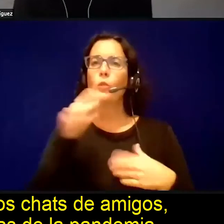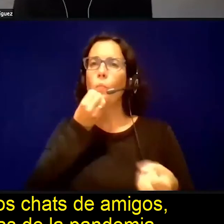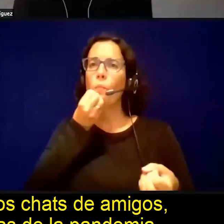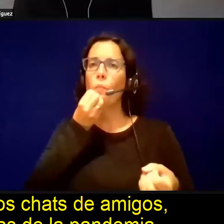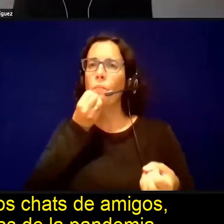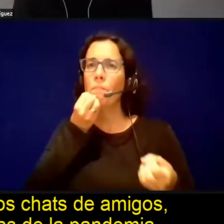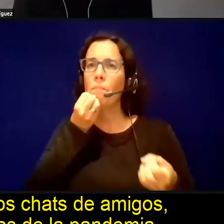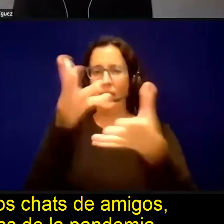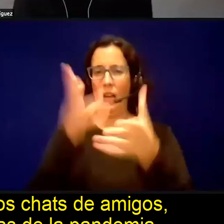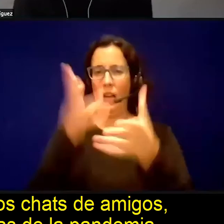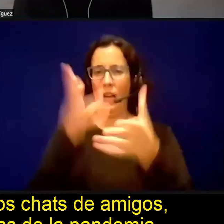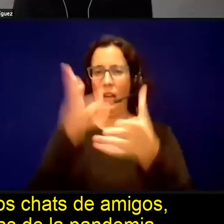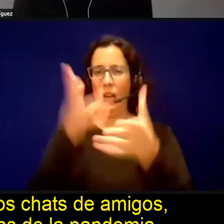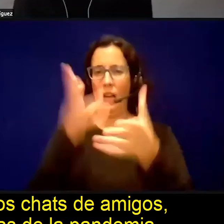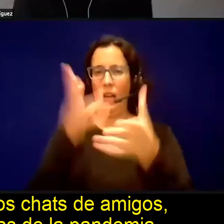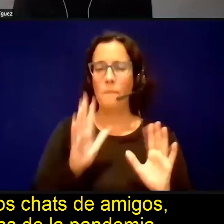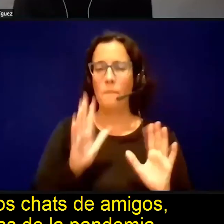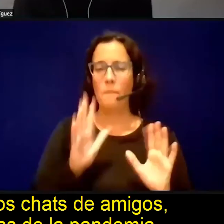día escuchaba que